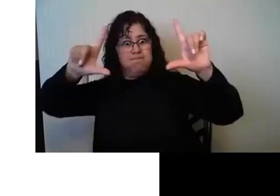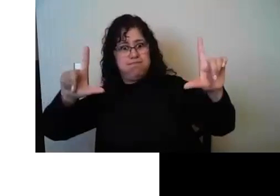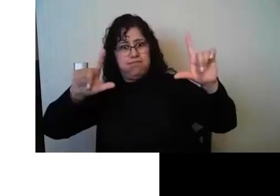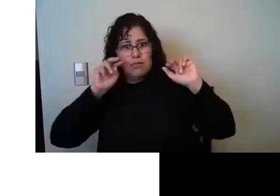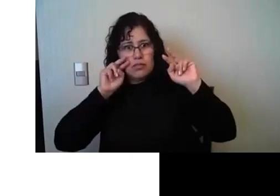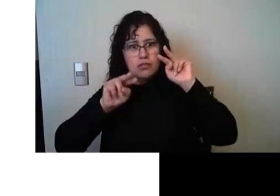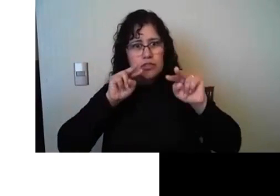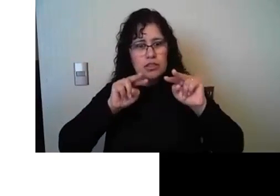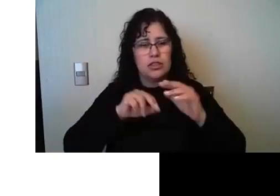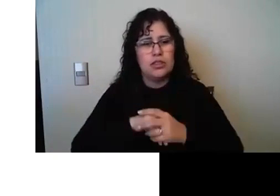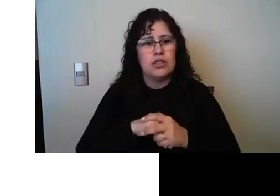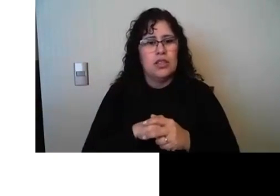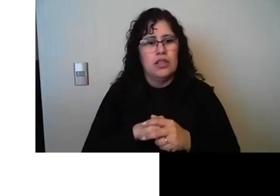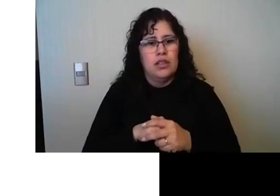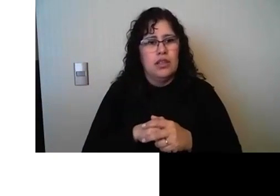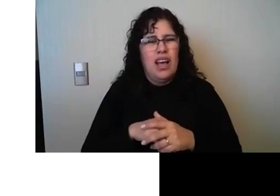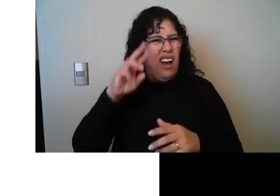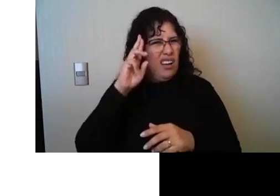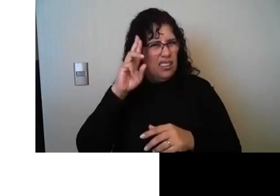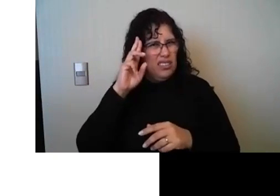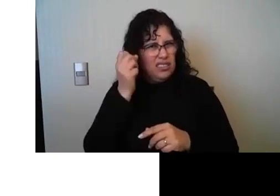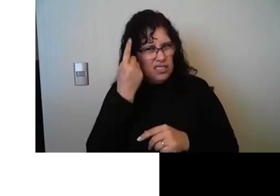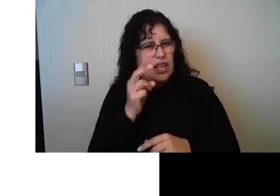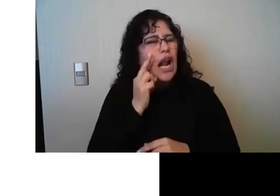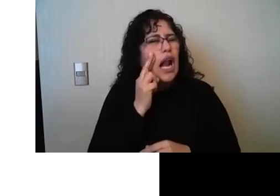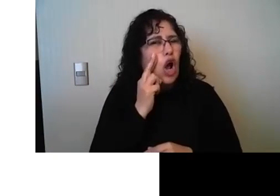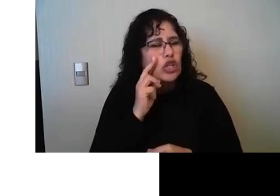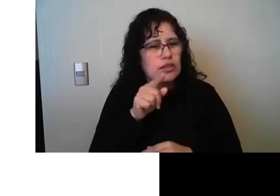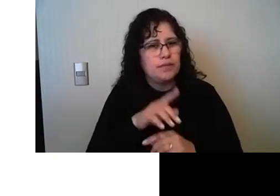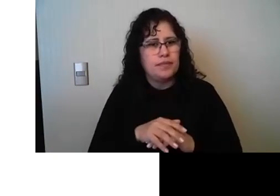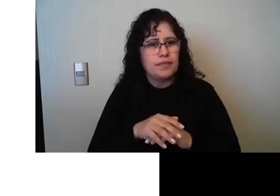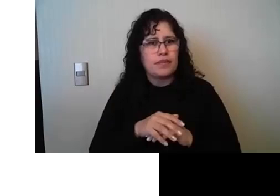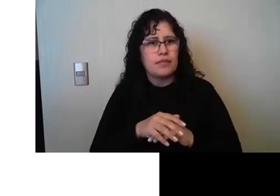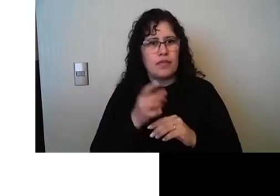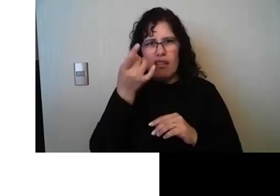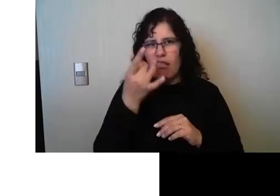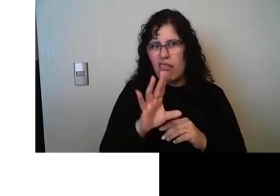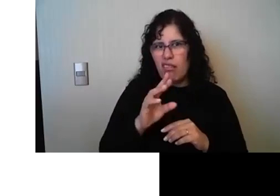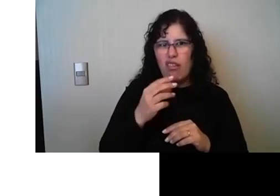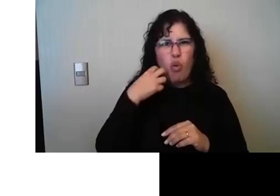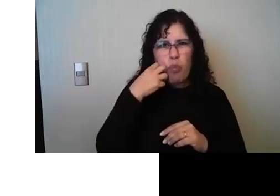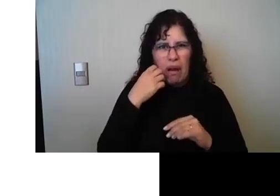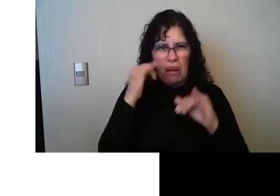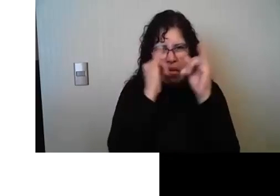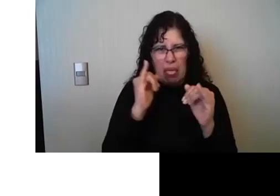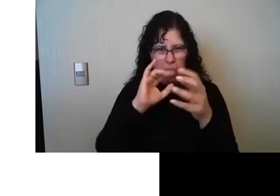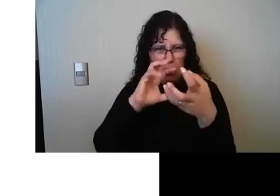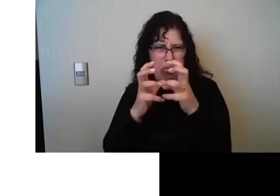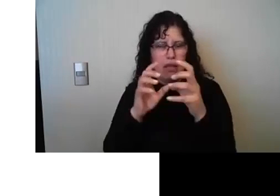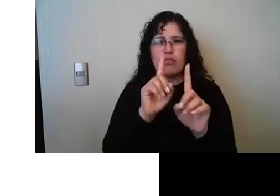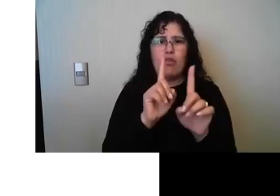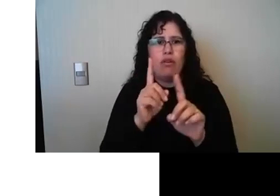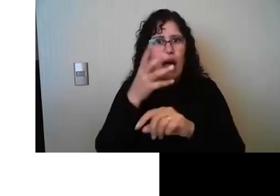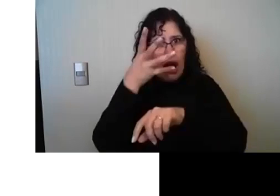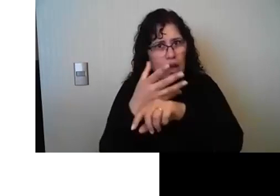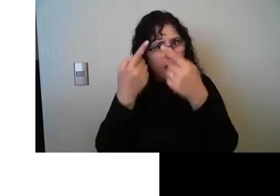vamos a reconocer que en realidad no son solamente un homúnculo, ya está representado ahí, son varios.